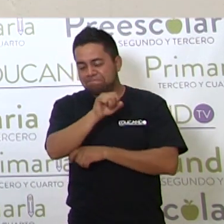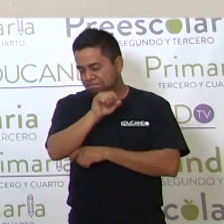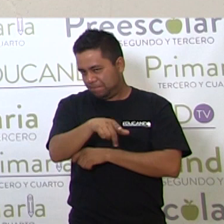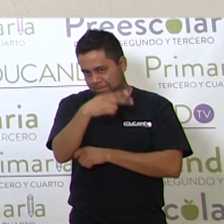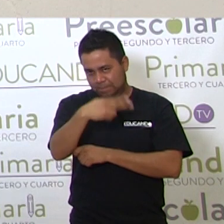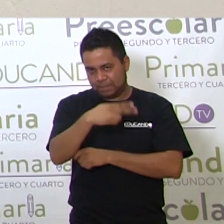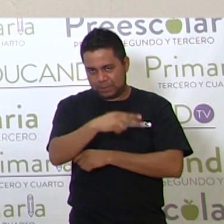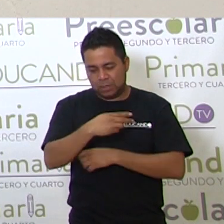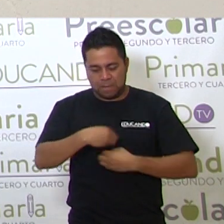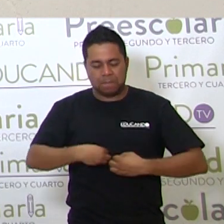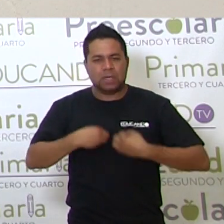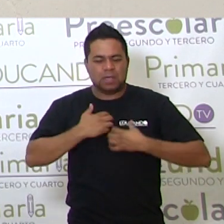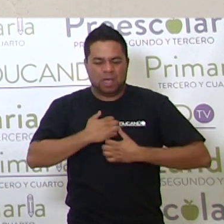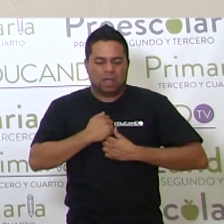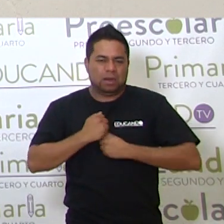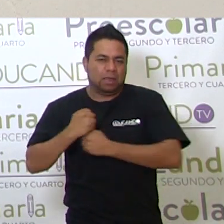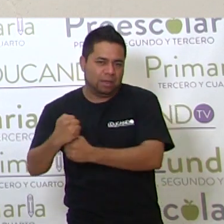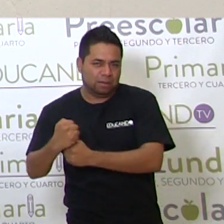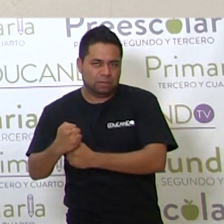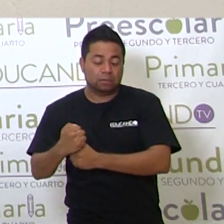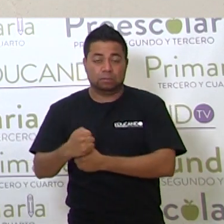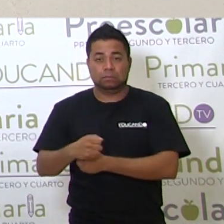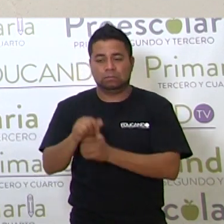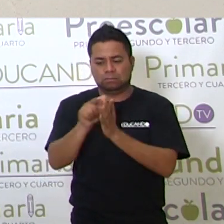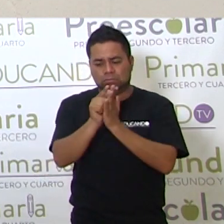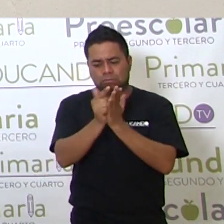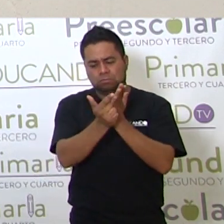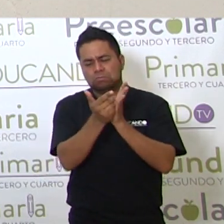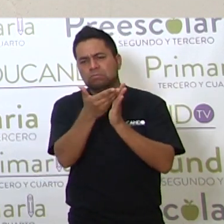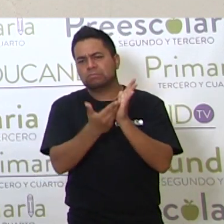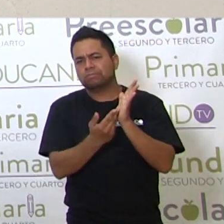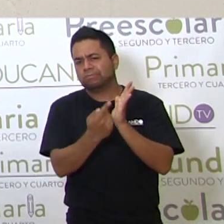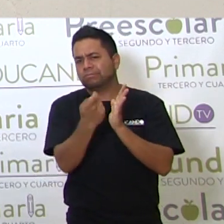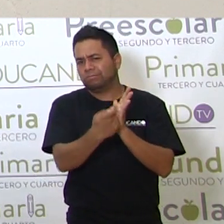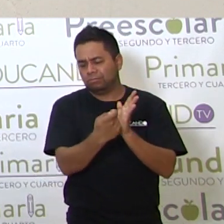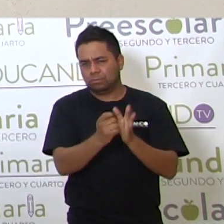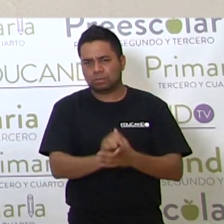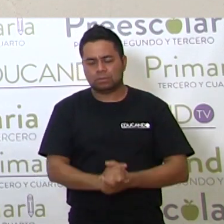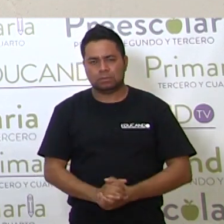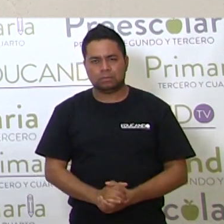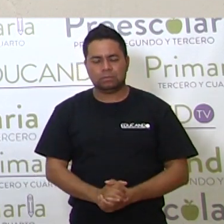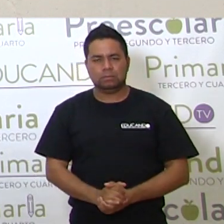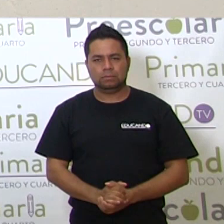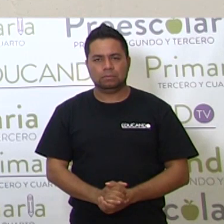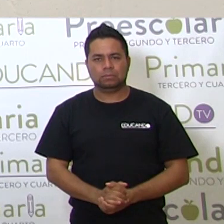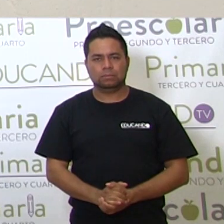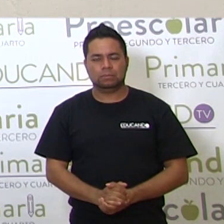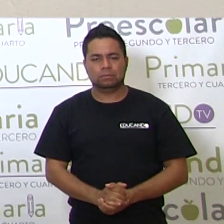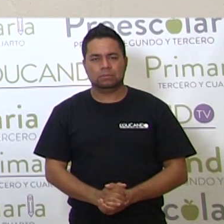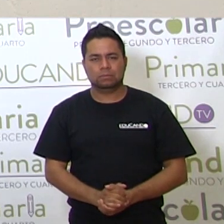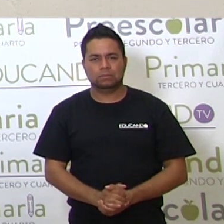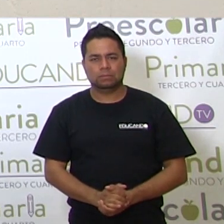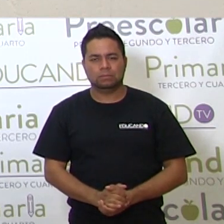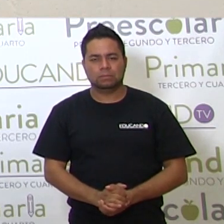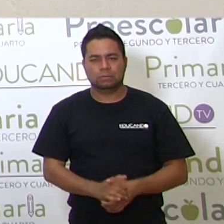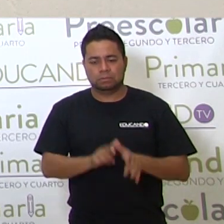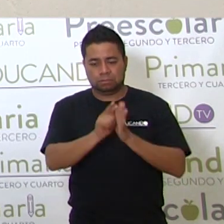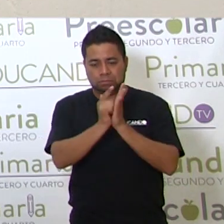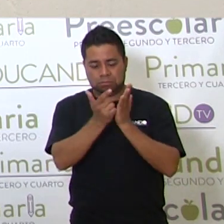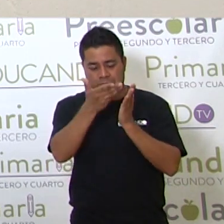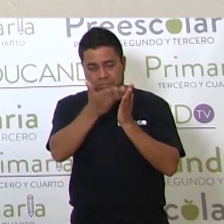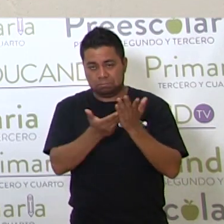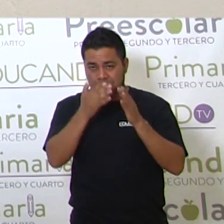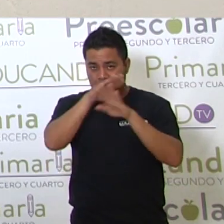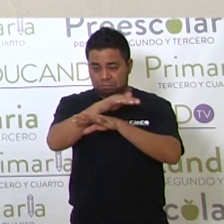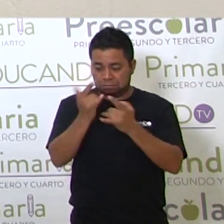la vida. El libro trata acerca de una historia de